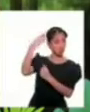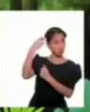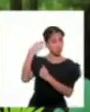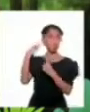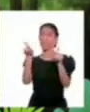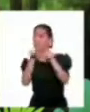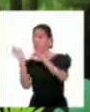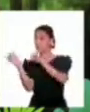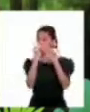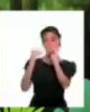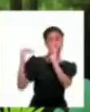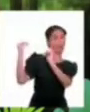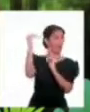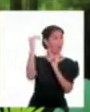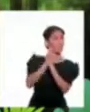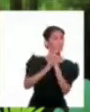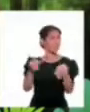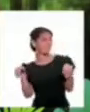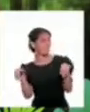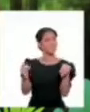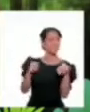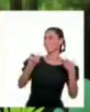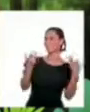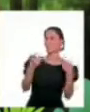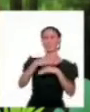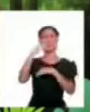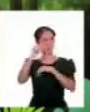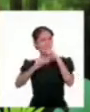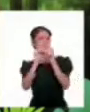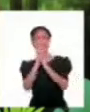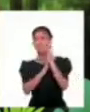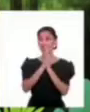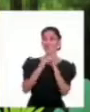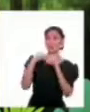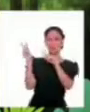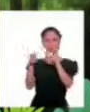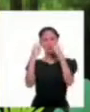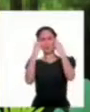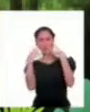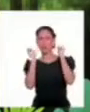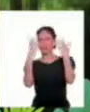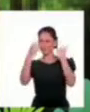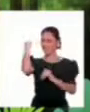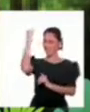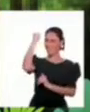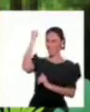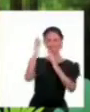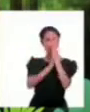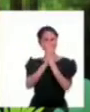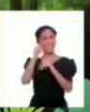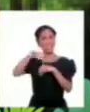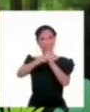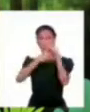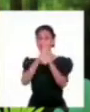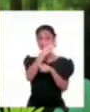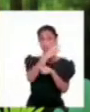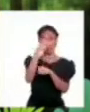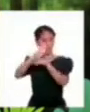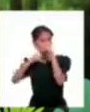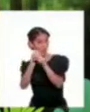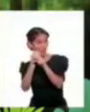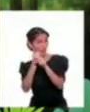y autoridades. Estos son algunos de los logros de las mujeres en estos 200 años de la República.